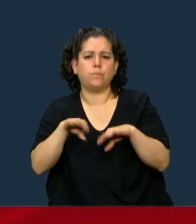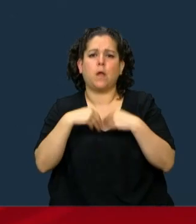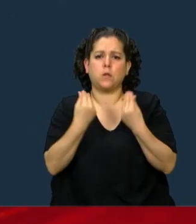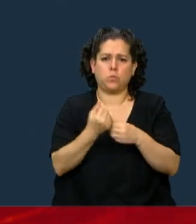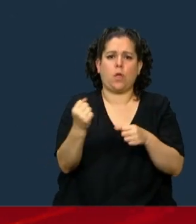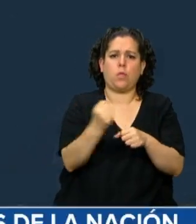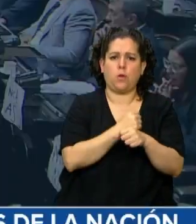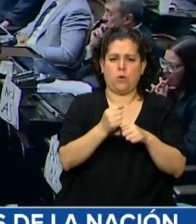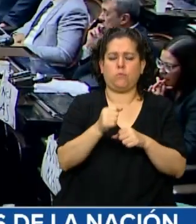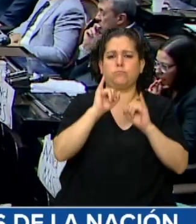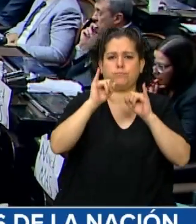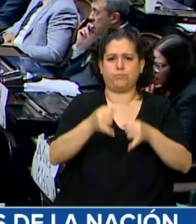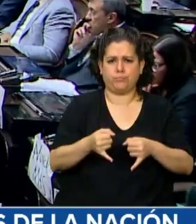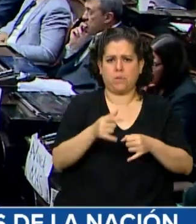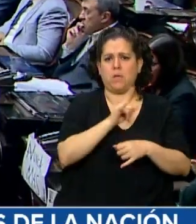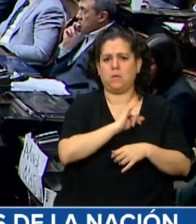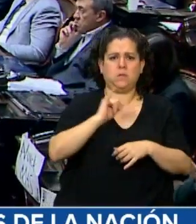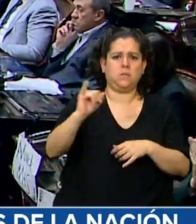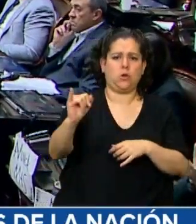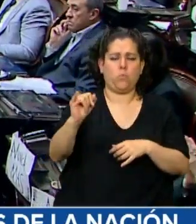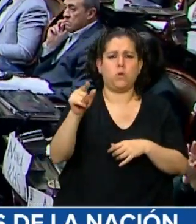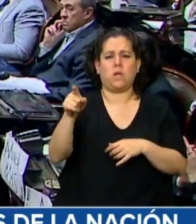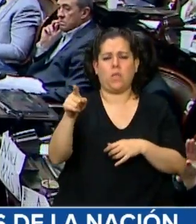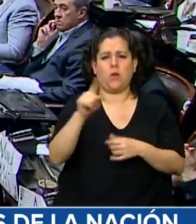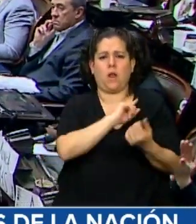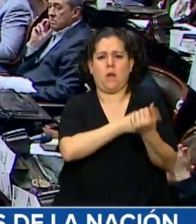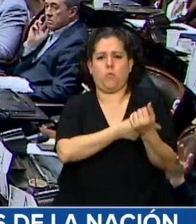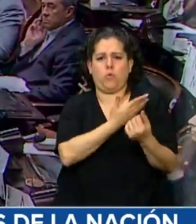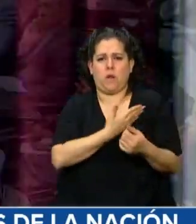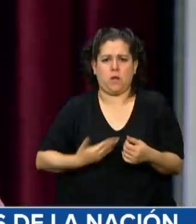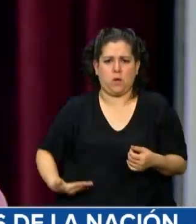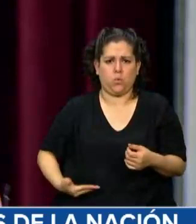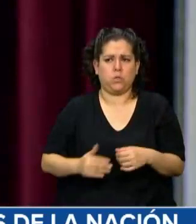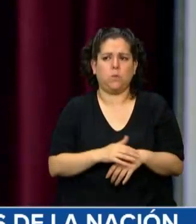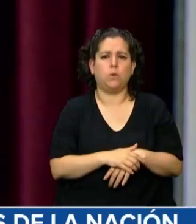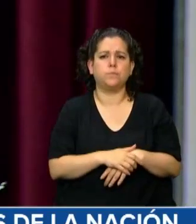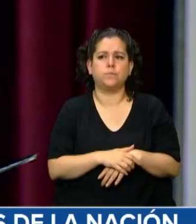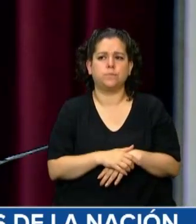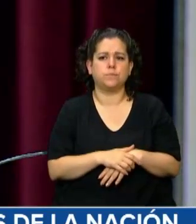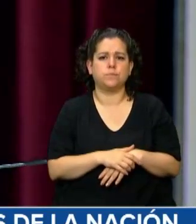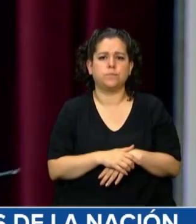Resulta afirmativa, se comunicará al Poder Ejecutivo.